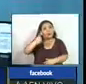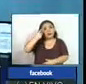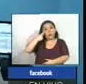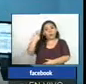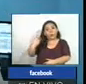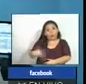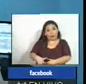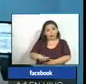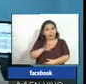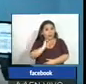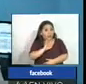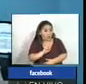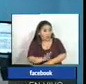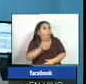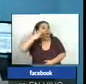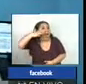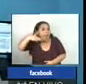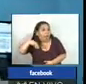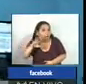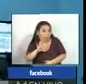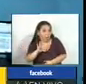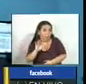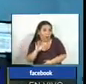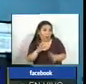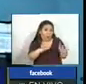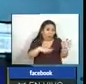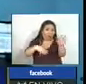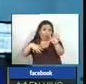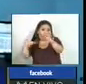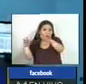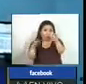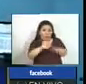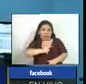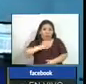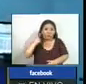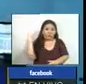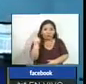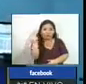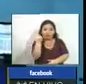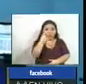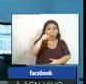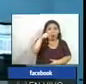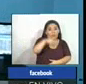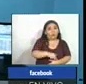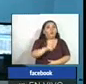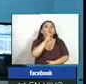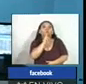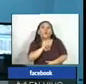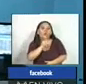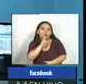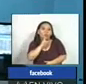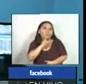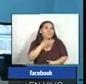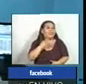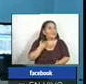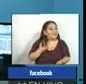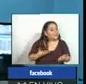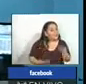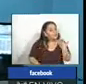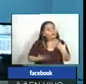aseguran que si se convirtiese en huracán, el paso de esta tormenta por el territorio hondureño podría ser